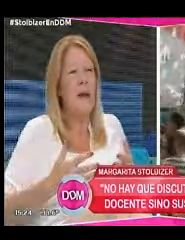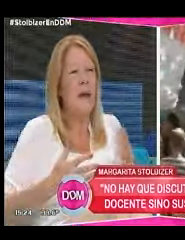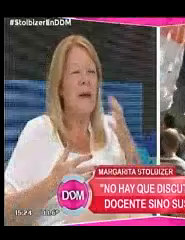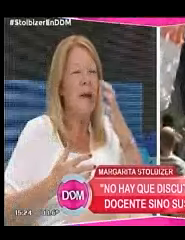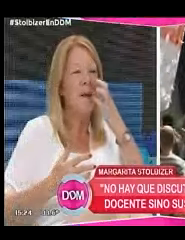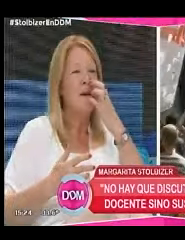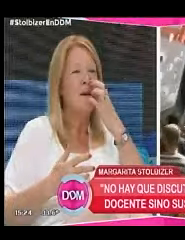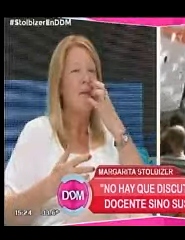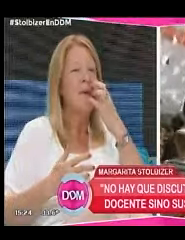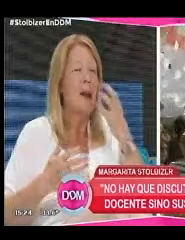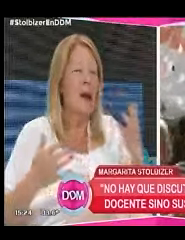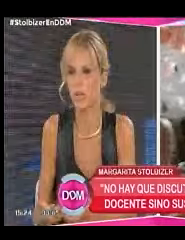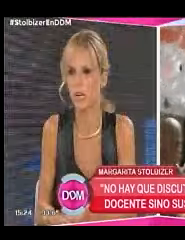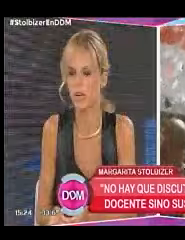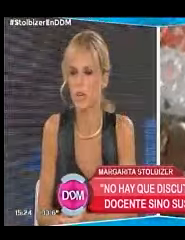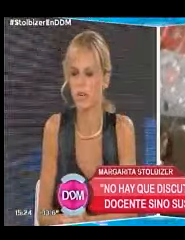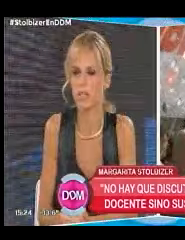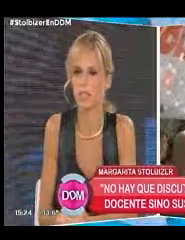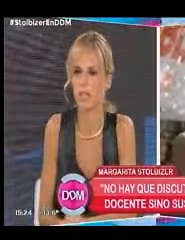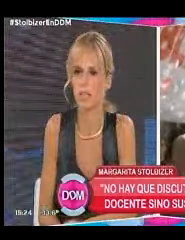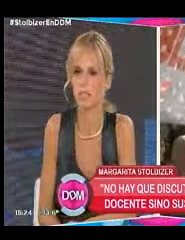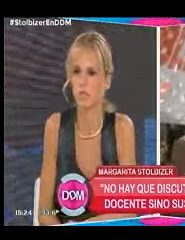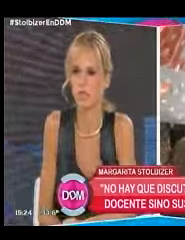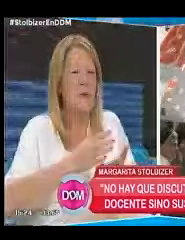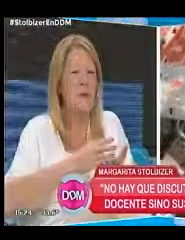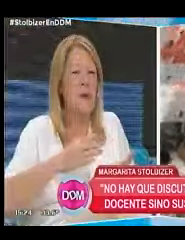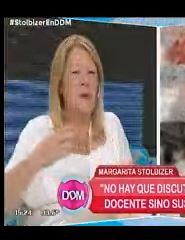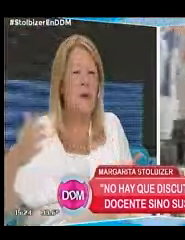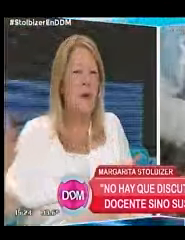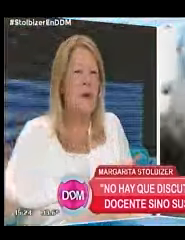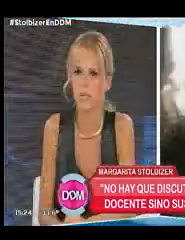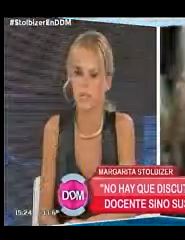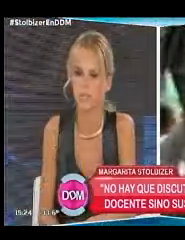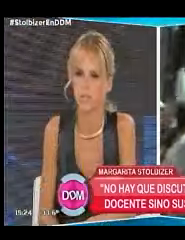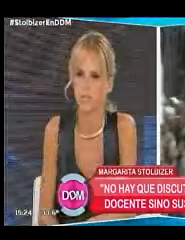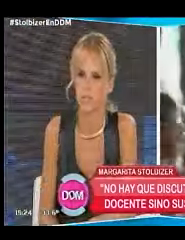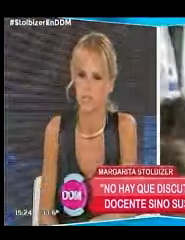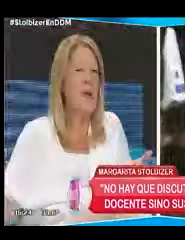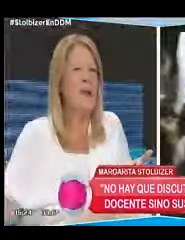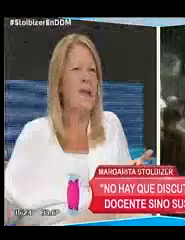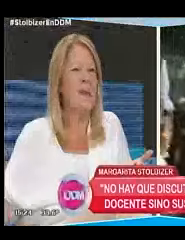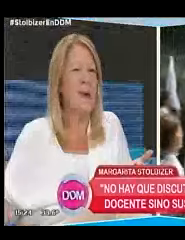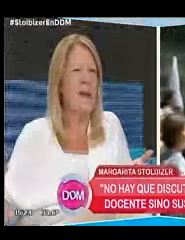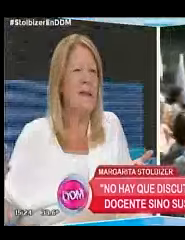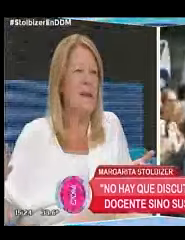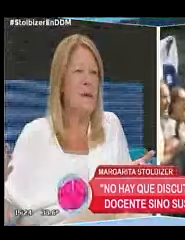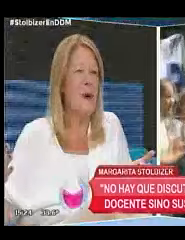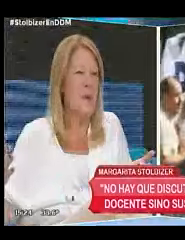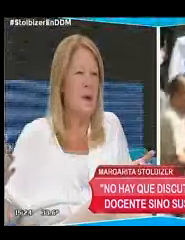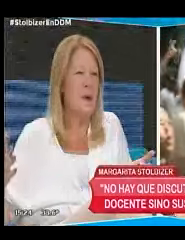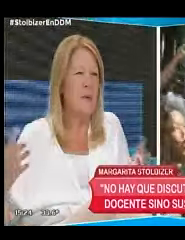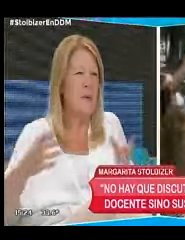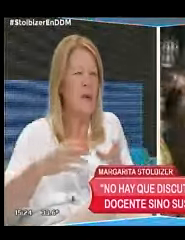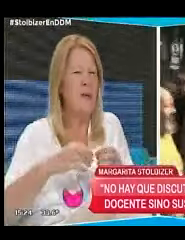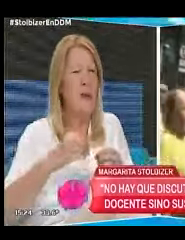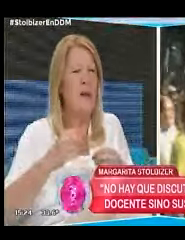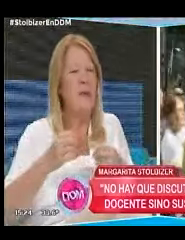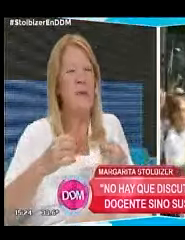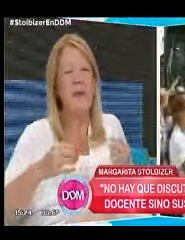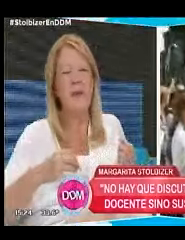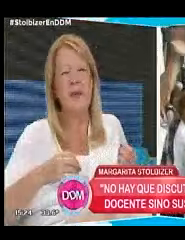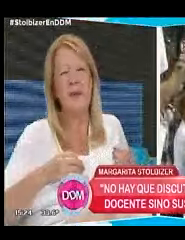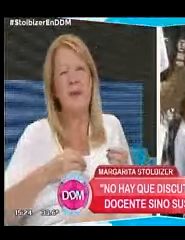que están tan sobre la claro, hora, claro, ¿no? Por eso, estamos en un punto. La situación es tan extrema. Toda esta semana se debió haber discutido.